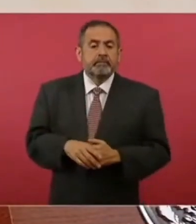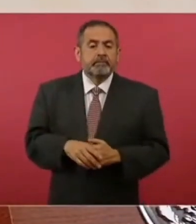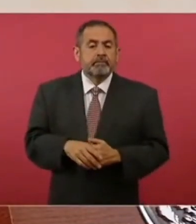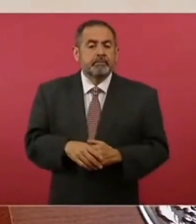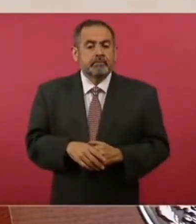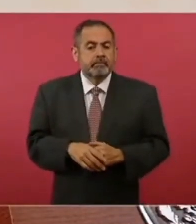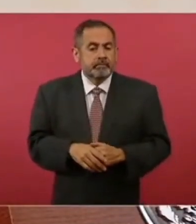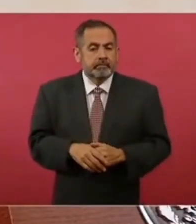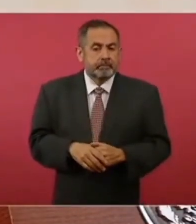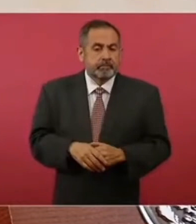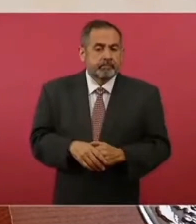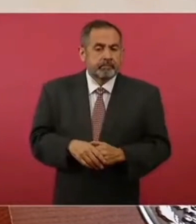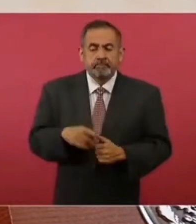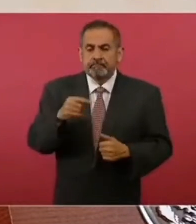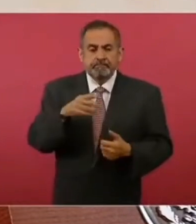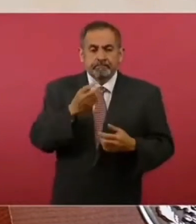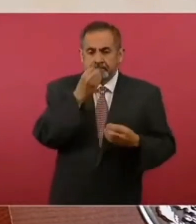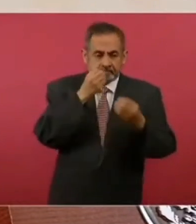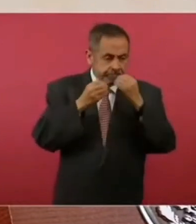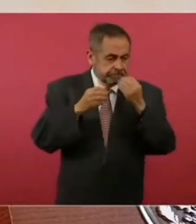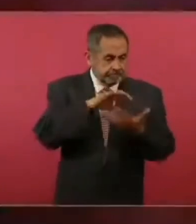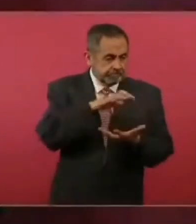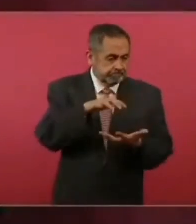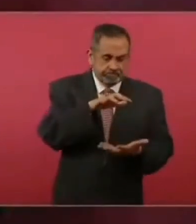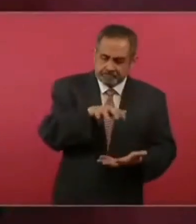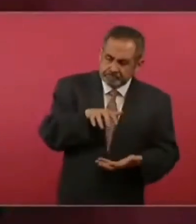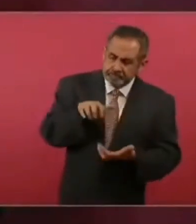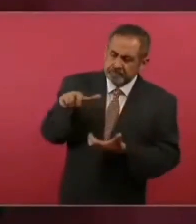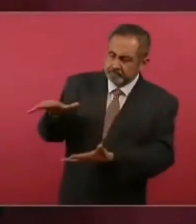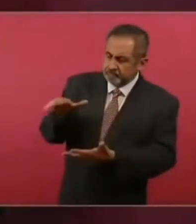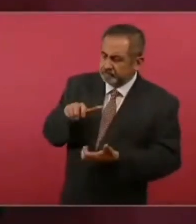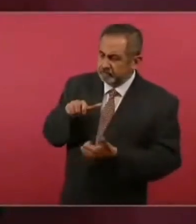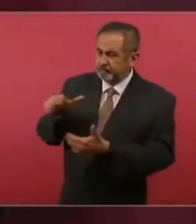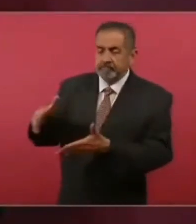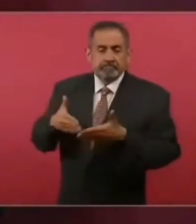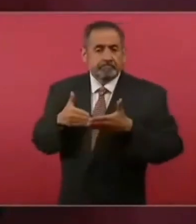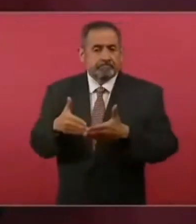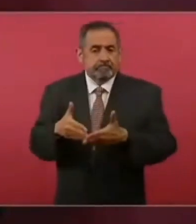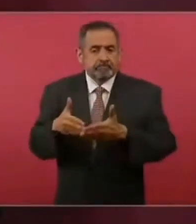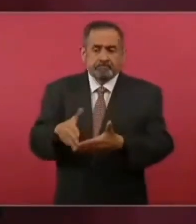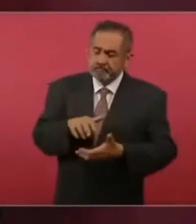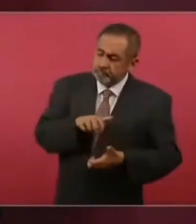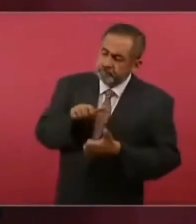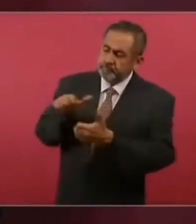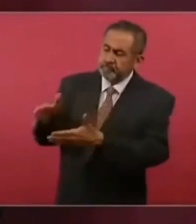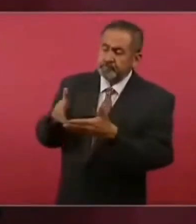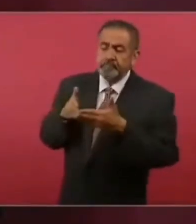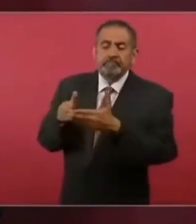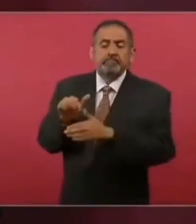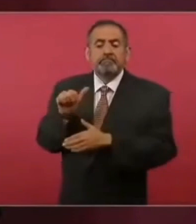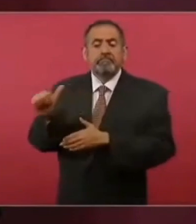mandamos alimentos en barcos de